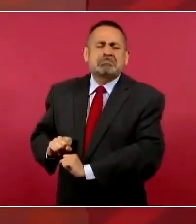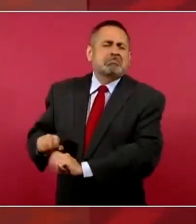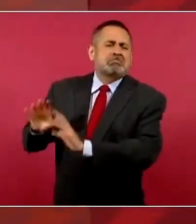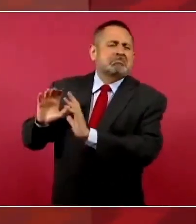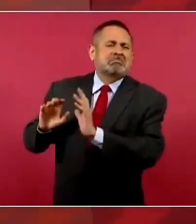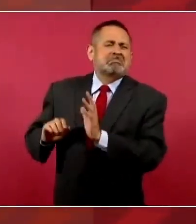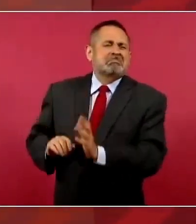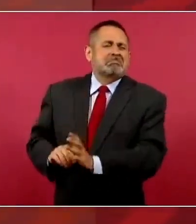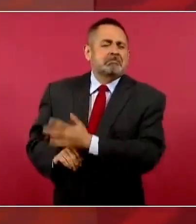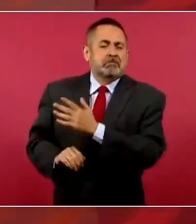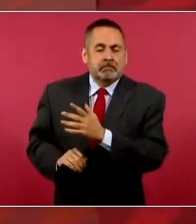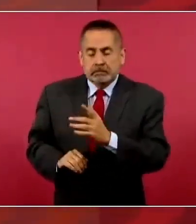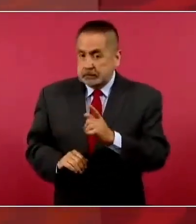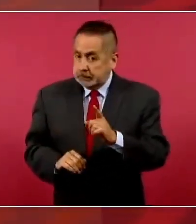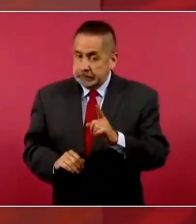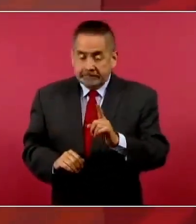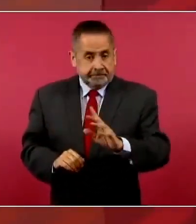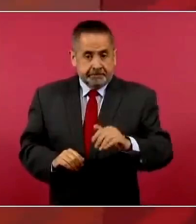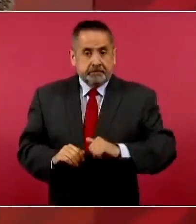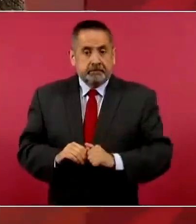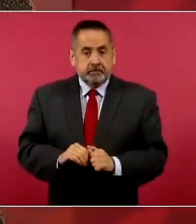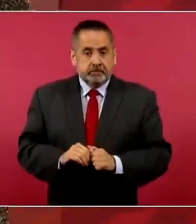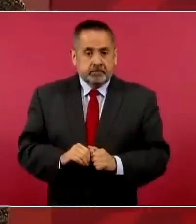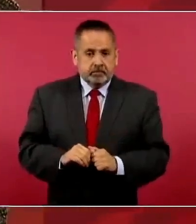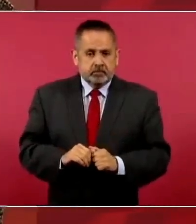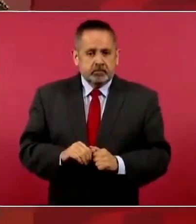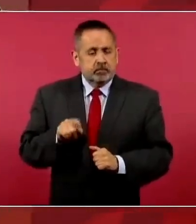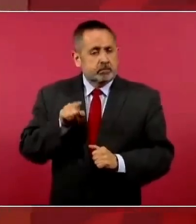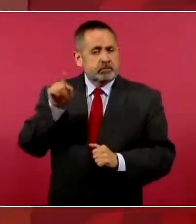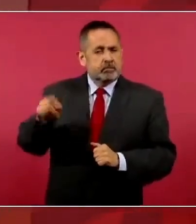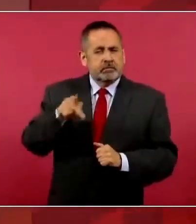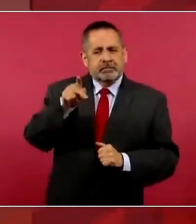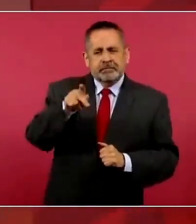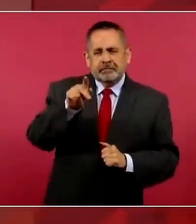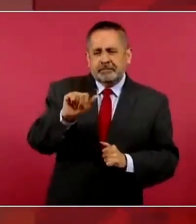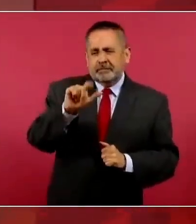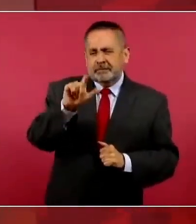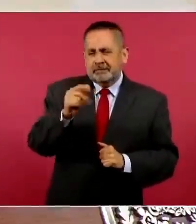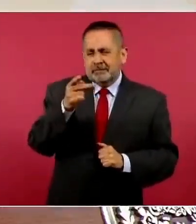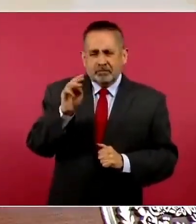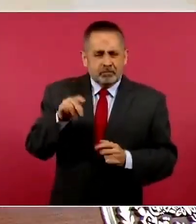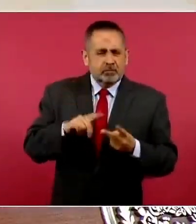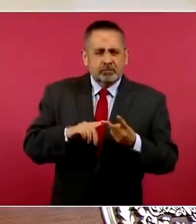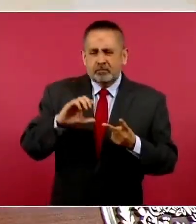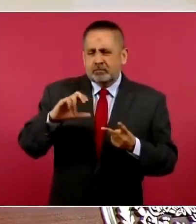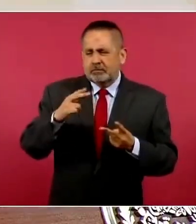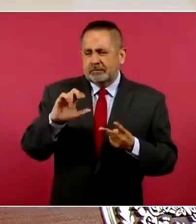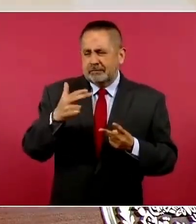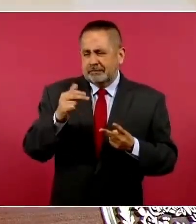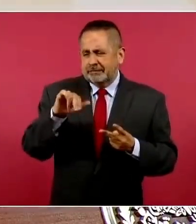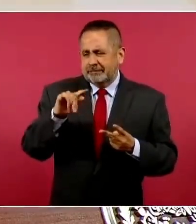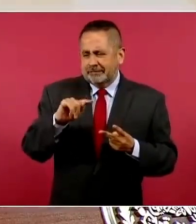Entonces, cuando se va a Calakmul o a Chichen Itza